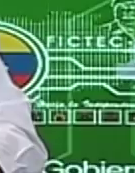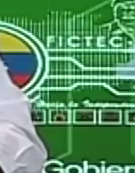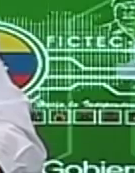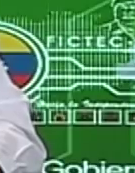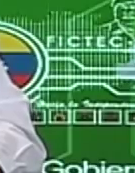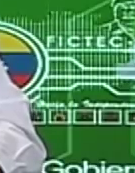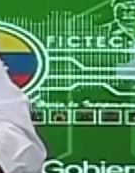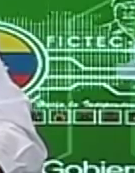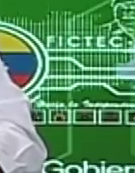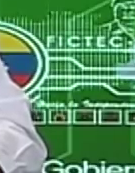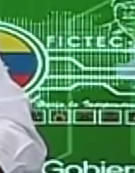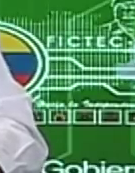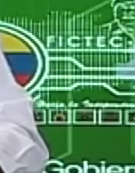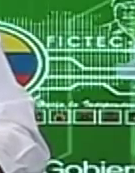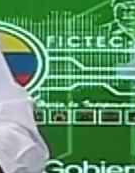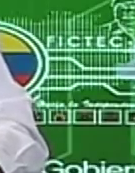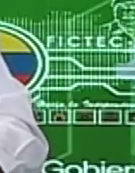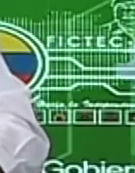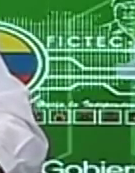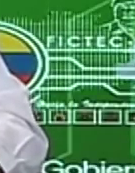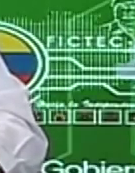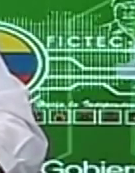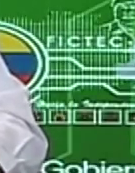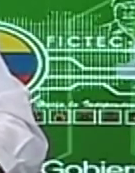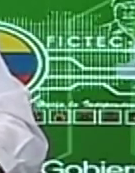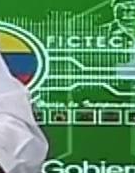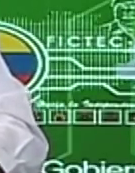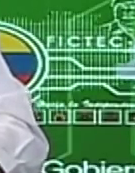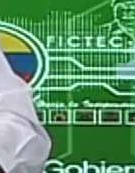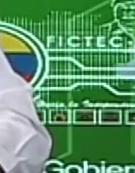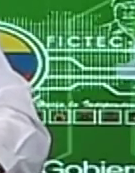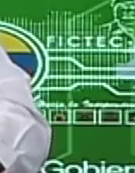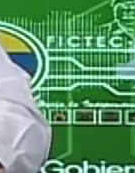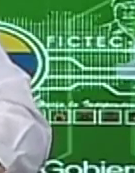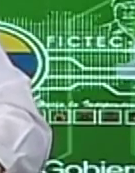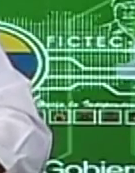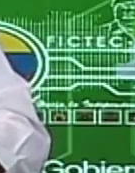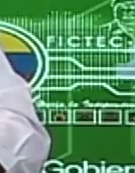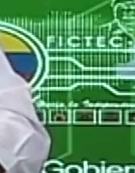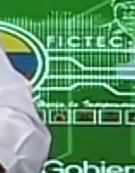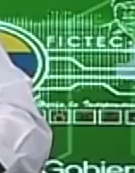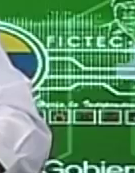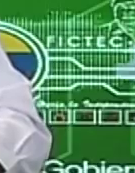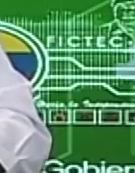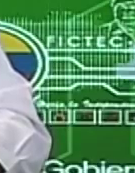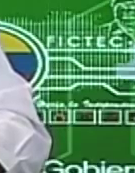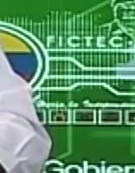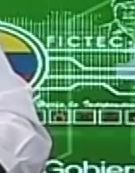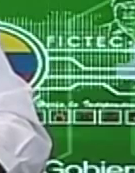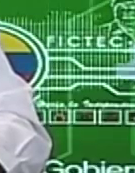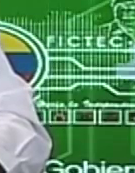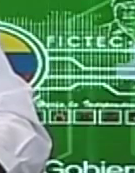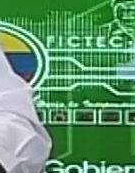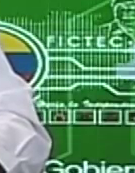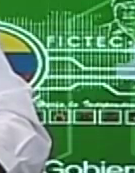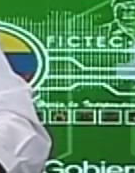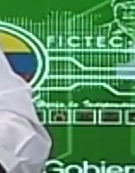desarrollo de la articulación. Tengo fe en ustedes. No vamos a tener fe cuando uno ve los